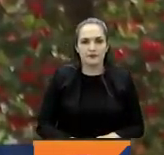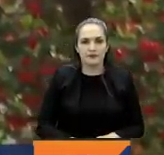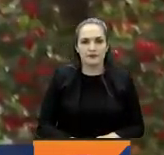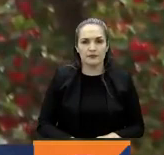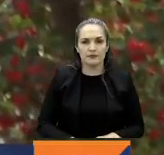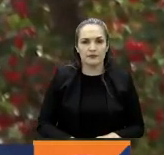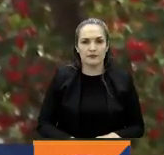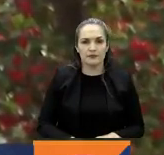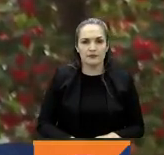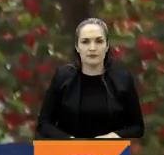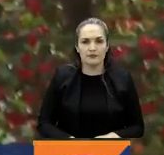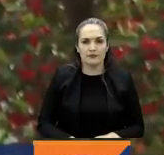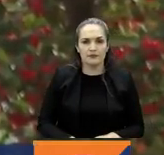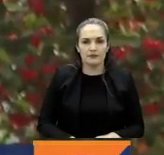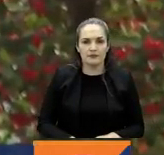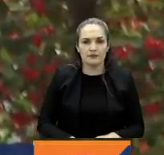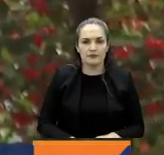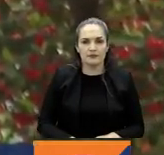Hoy hacen parte de...